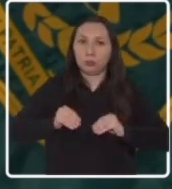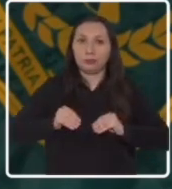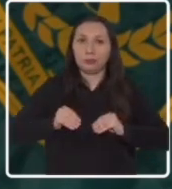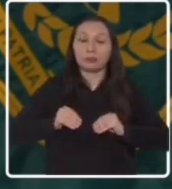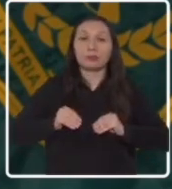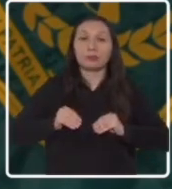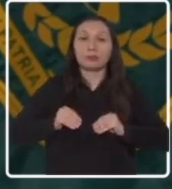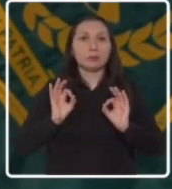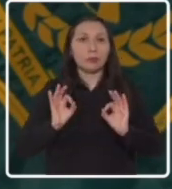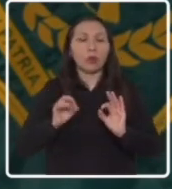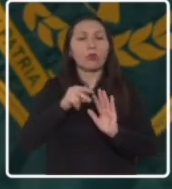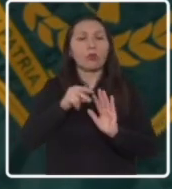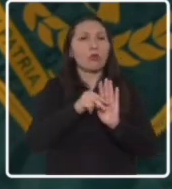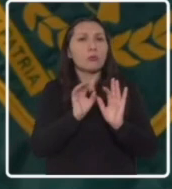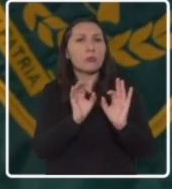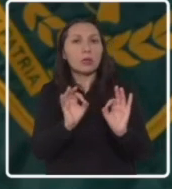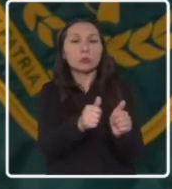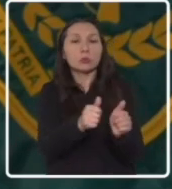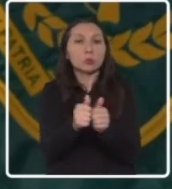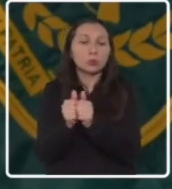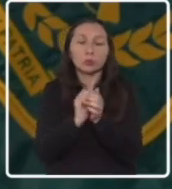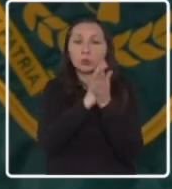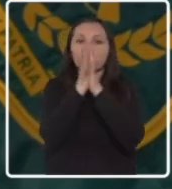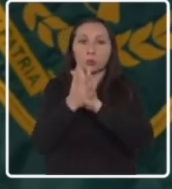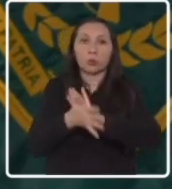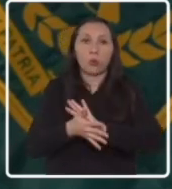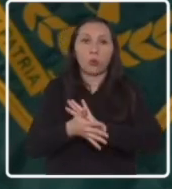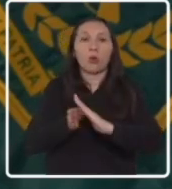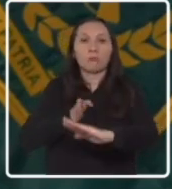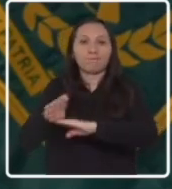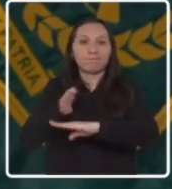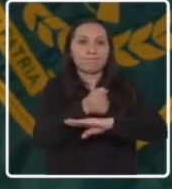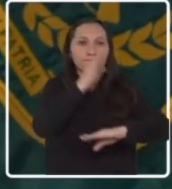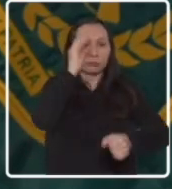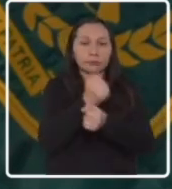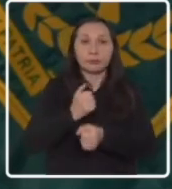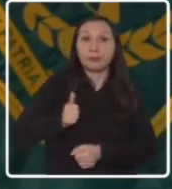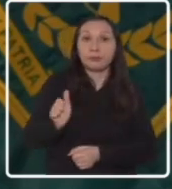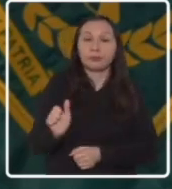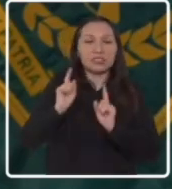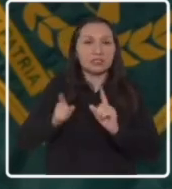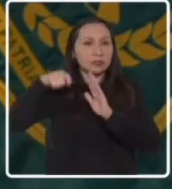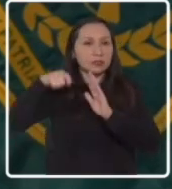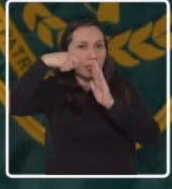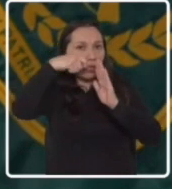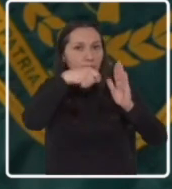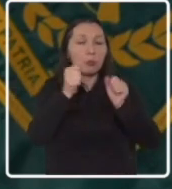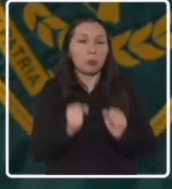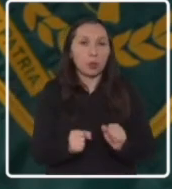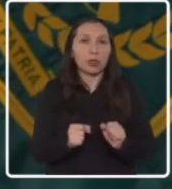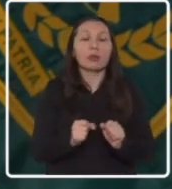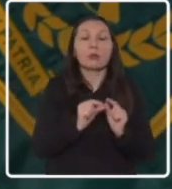el estándar debiera ser con el tiempo que el conjunto de todas las actuaciones policiales pueda registrarse. Pero vamos a